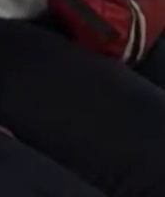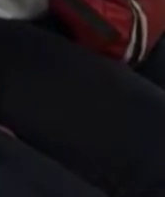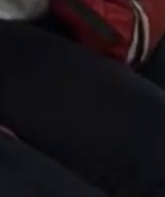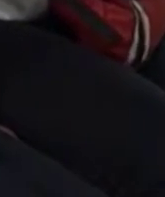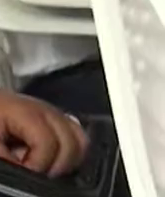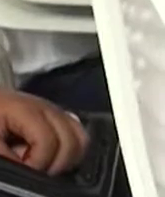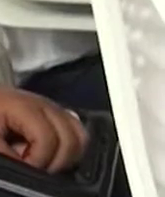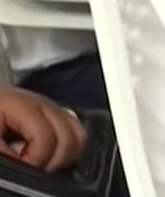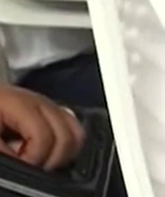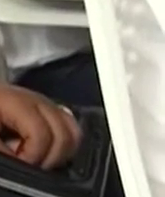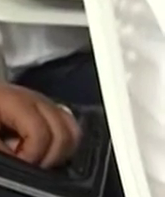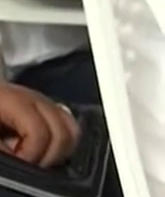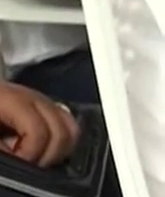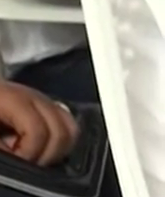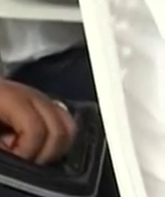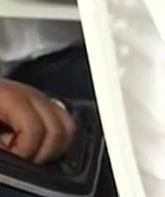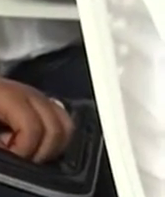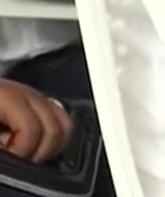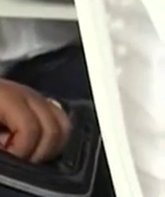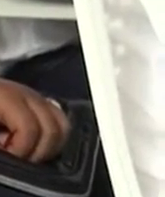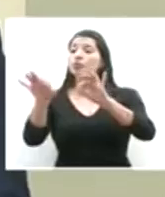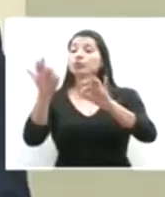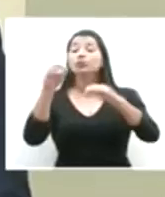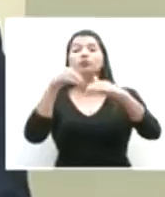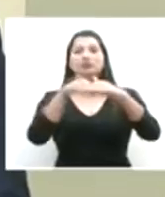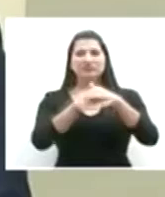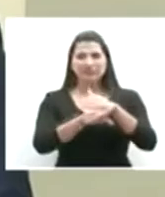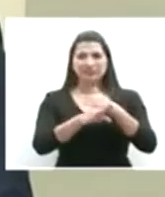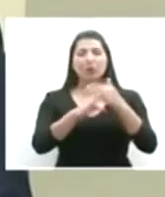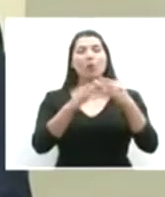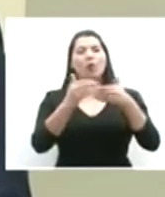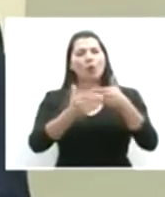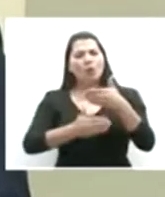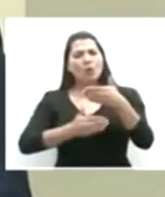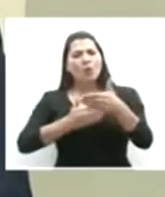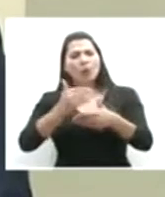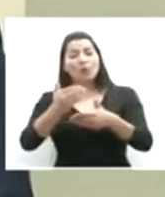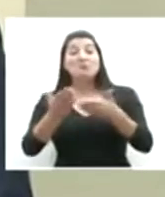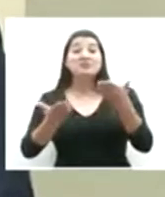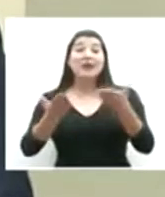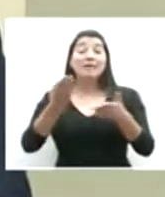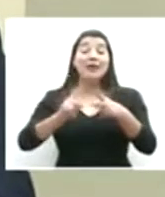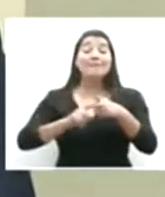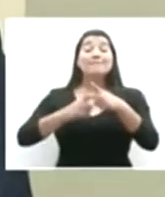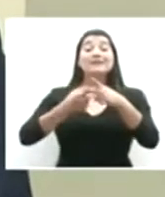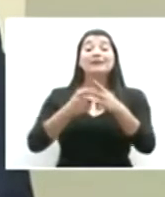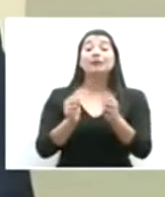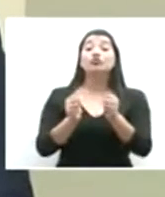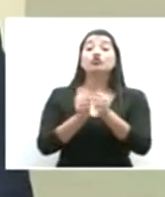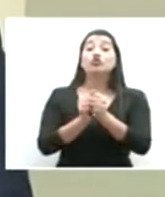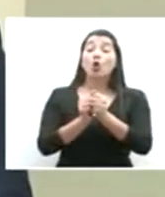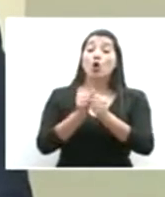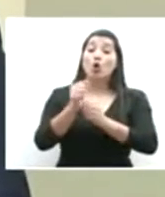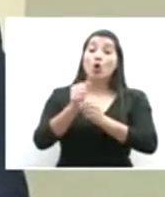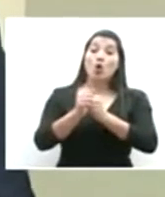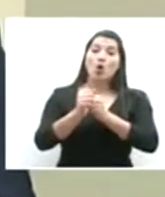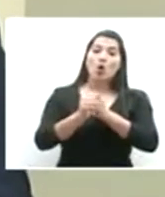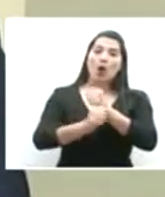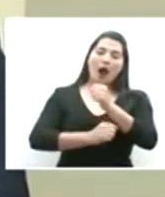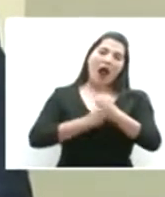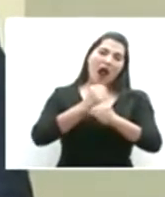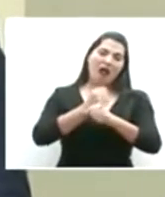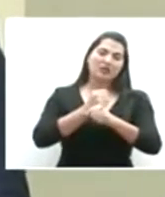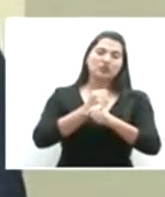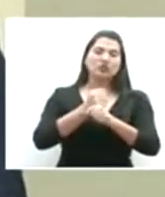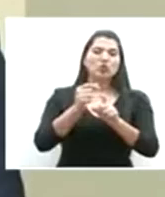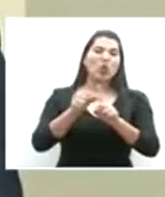nada definido. Posiblemente vamos a empezar con los grados o con los años que tengan una posibilidad de comportamiento mucho más efectiva, ¿verdad?